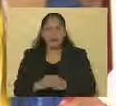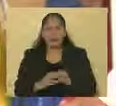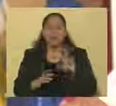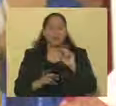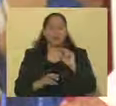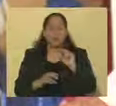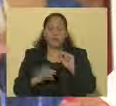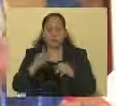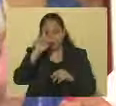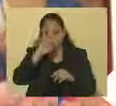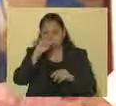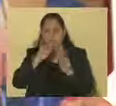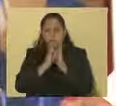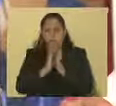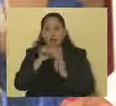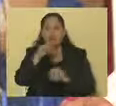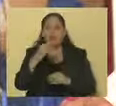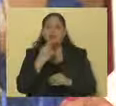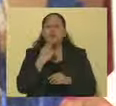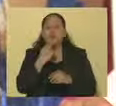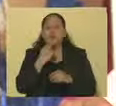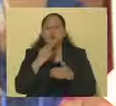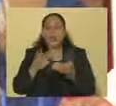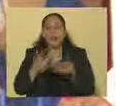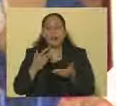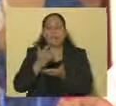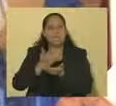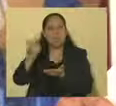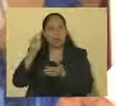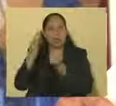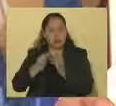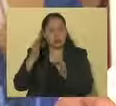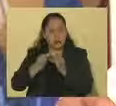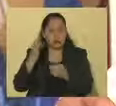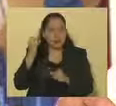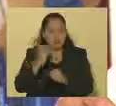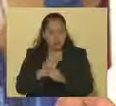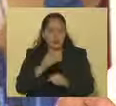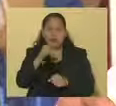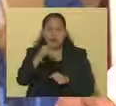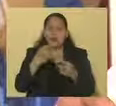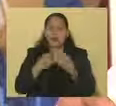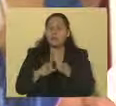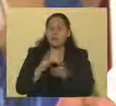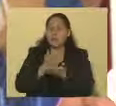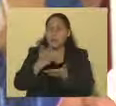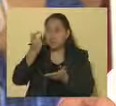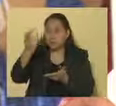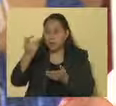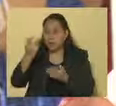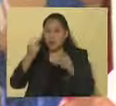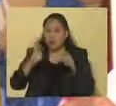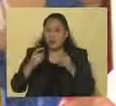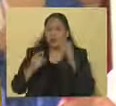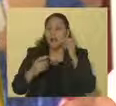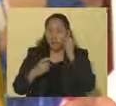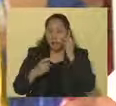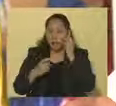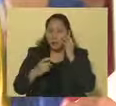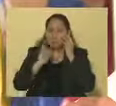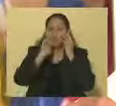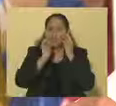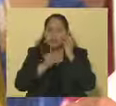lo recomendable es que cuando tú eres usuario de prepago y tienes saldo a favor, antes de iniciar esa portabilidad, te tienes